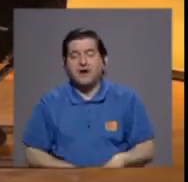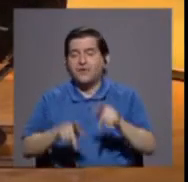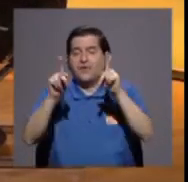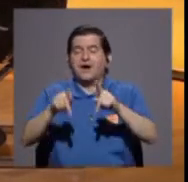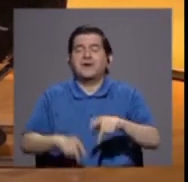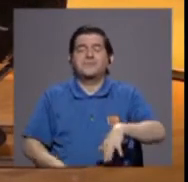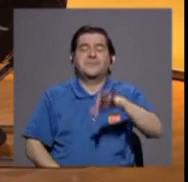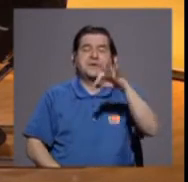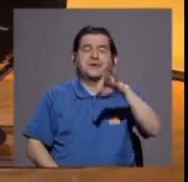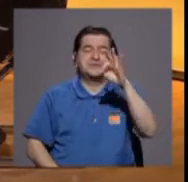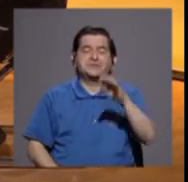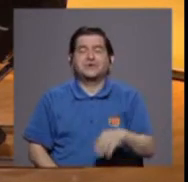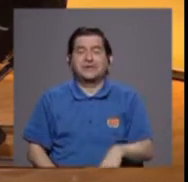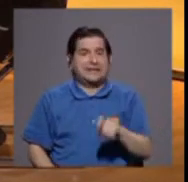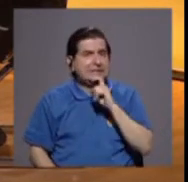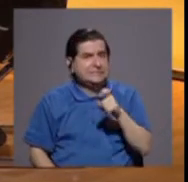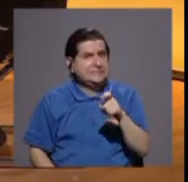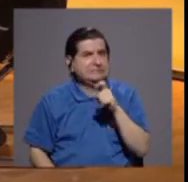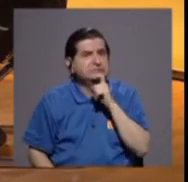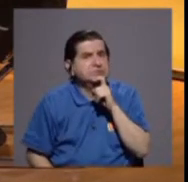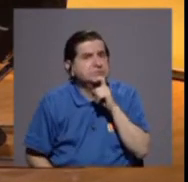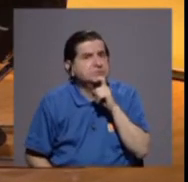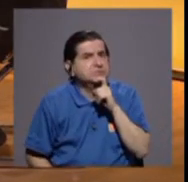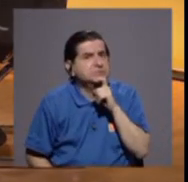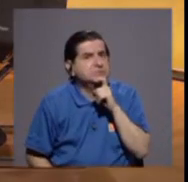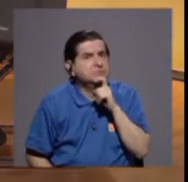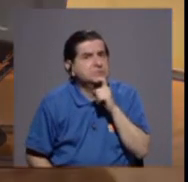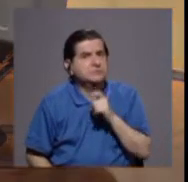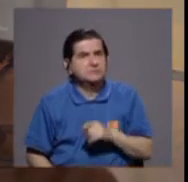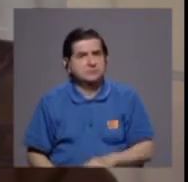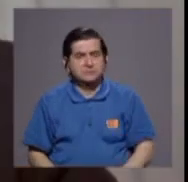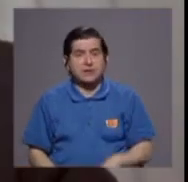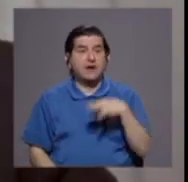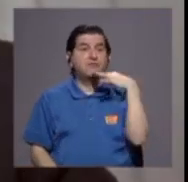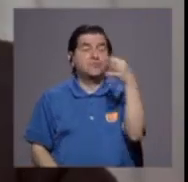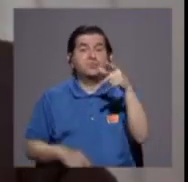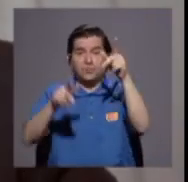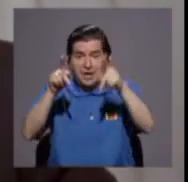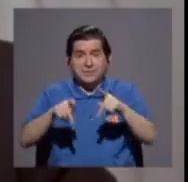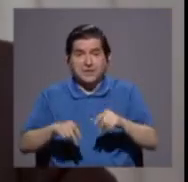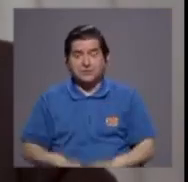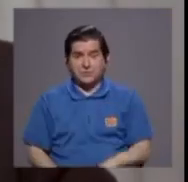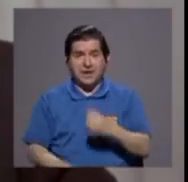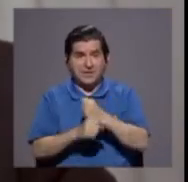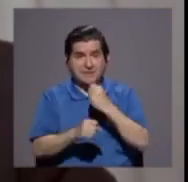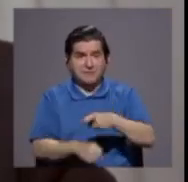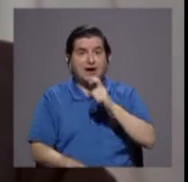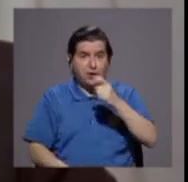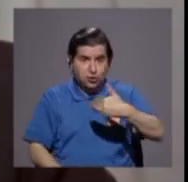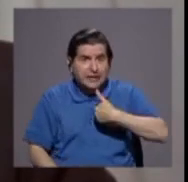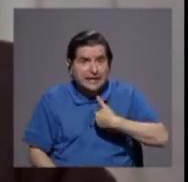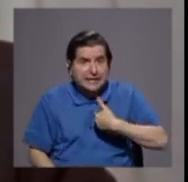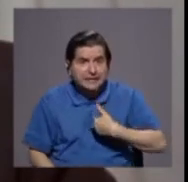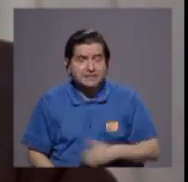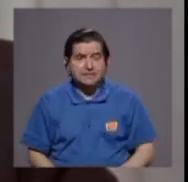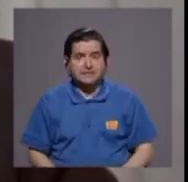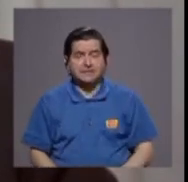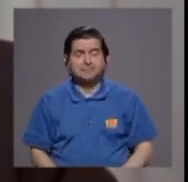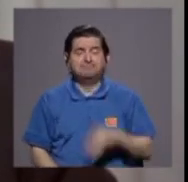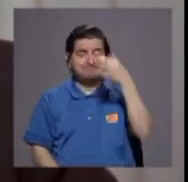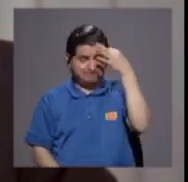escoja, se la pone muy difícil, ¿no es cierto? Al Creo que próximo. sí, creo que sí, señor. Creo